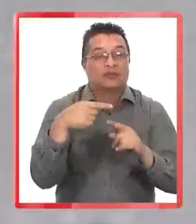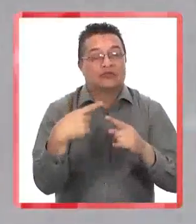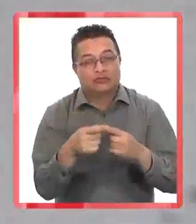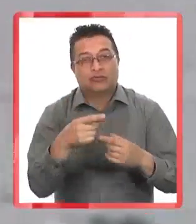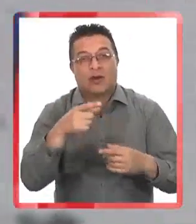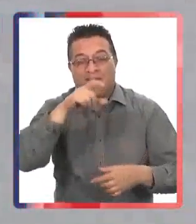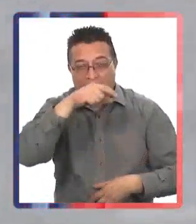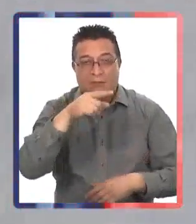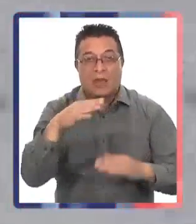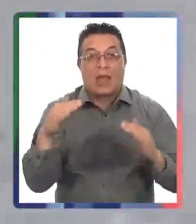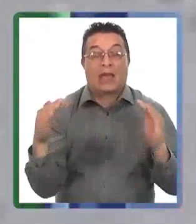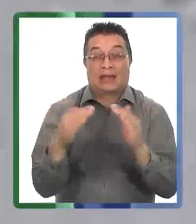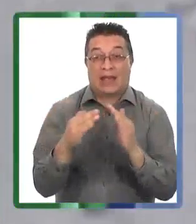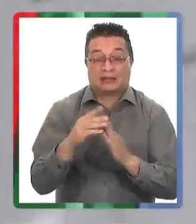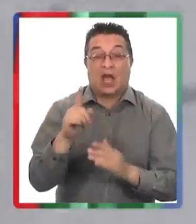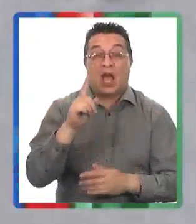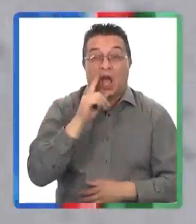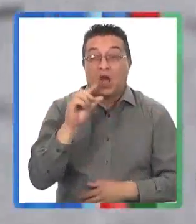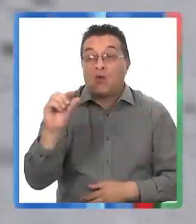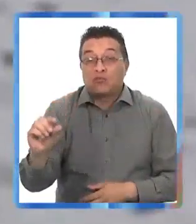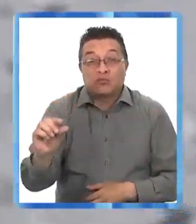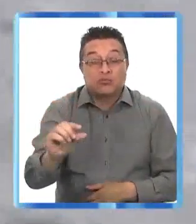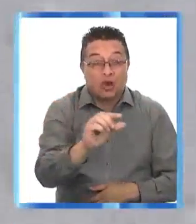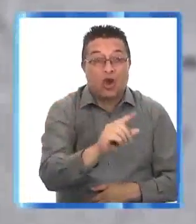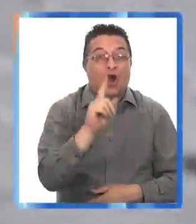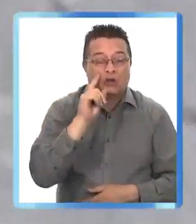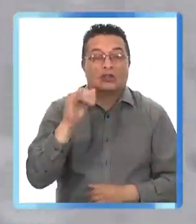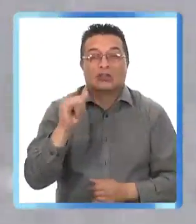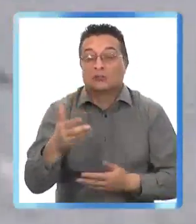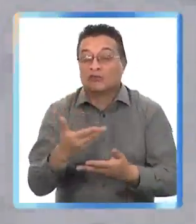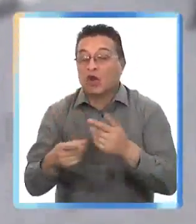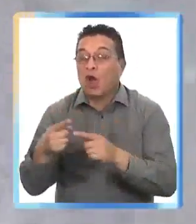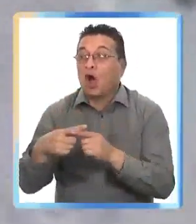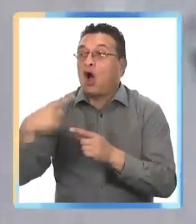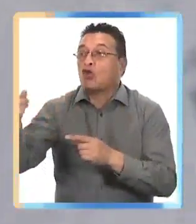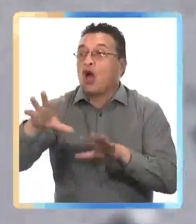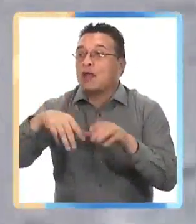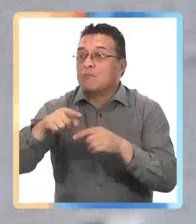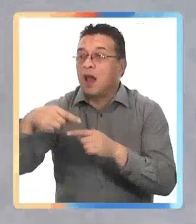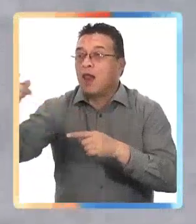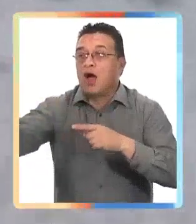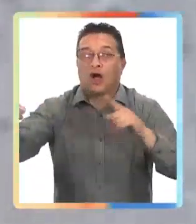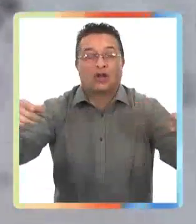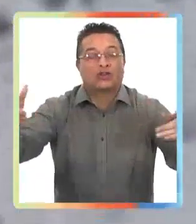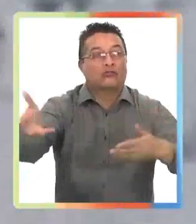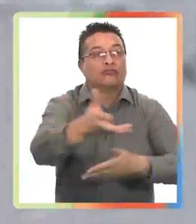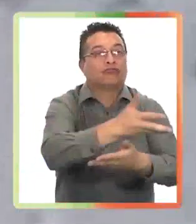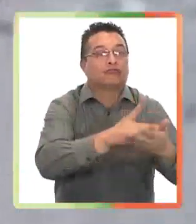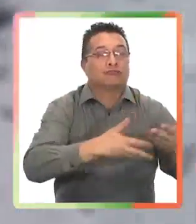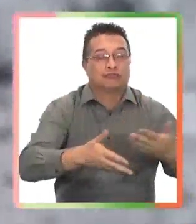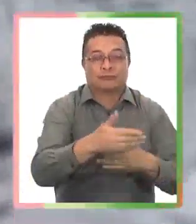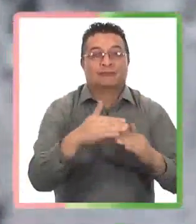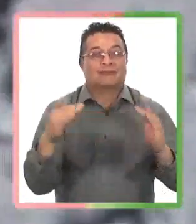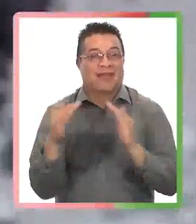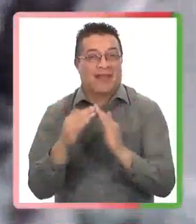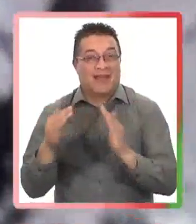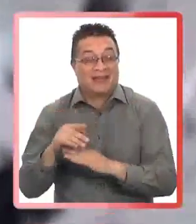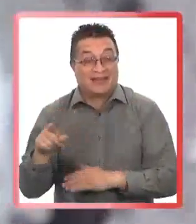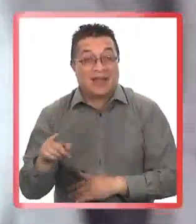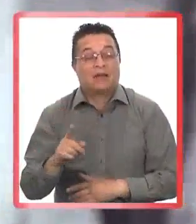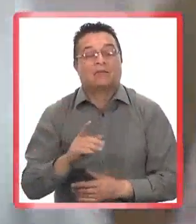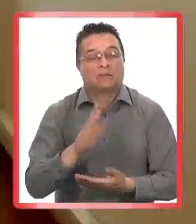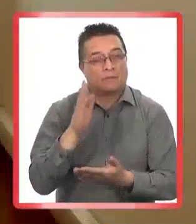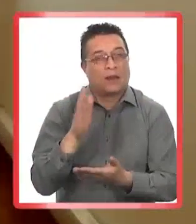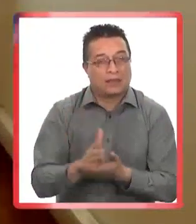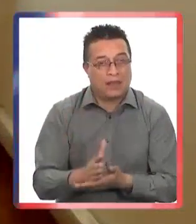hogares que tienen pocas aves y que estas conviven con otros animales domésticos o de corral, tratar de generar